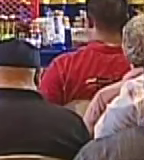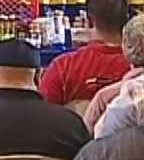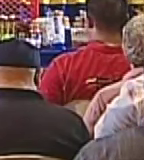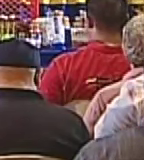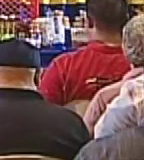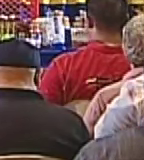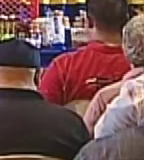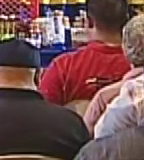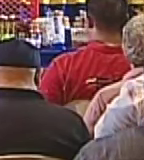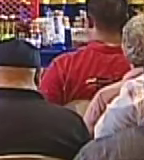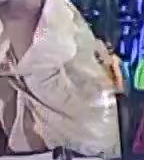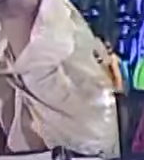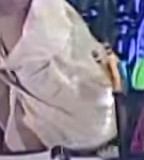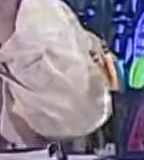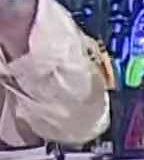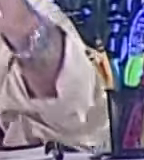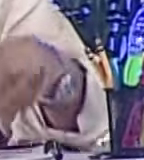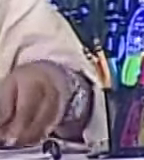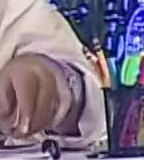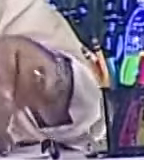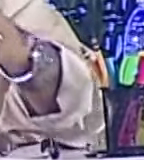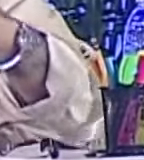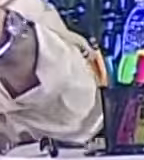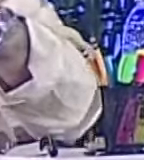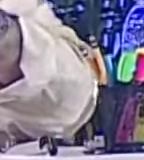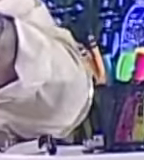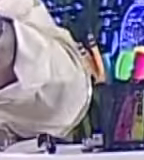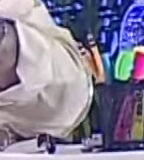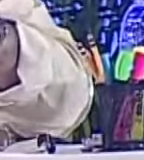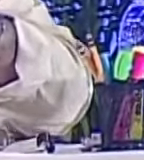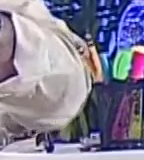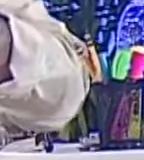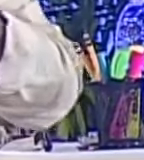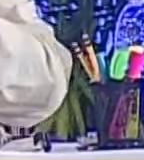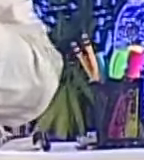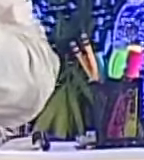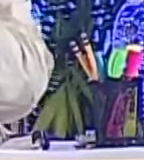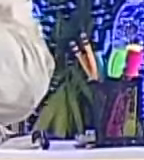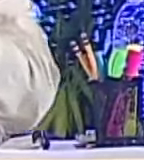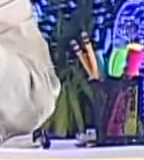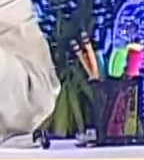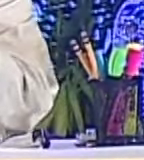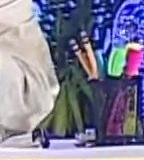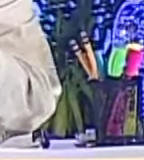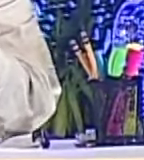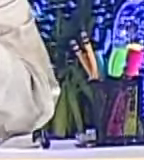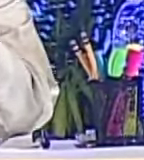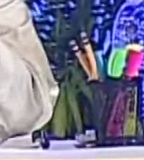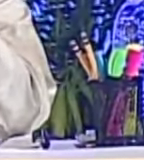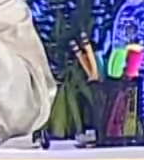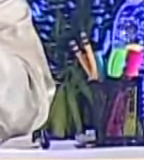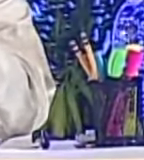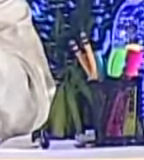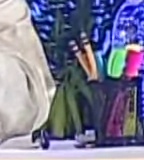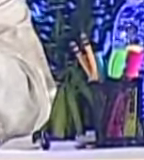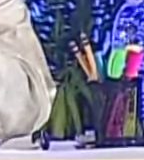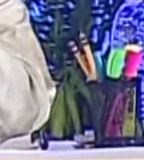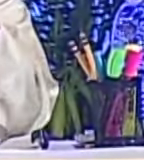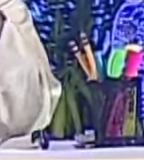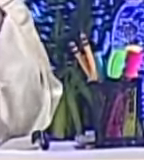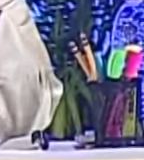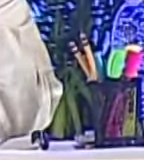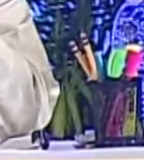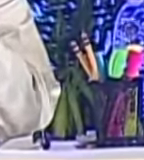Y lo dijo Néstor con la experiencia industrial de la transformación y el procesamiento del aluminio. Mira, tres